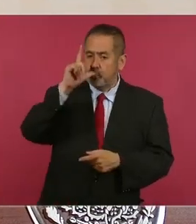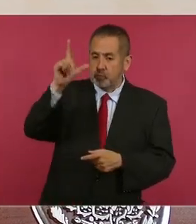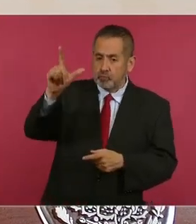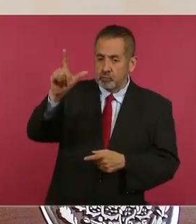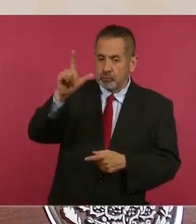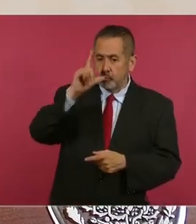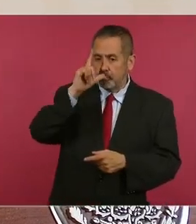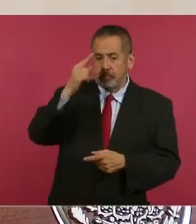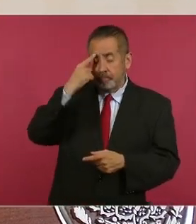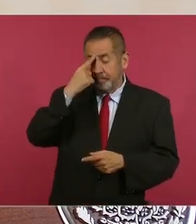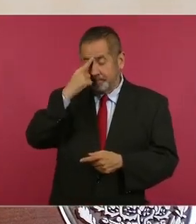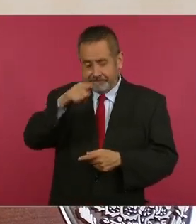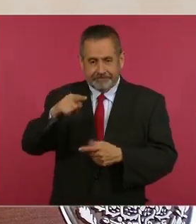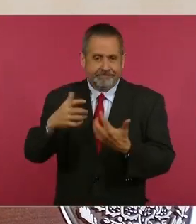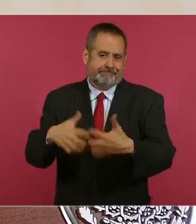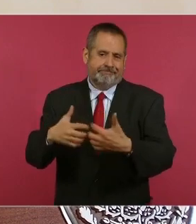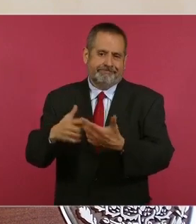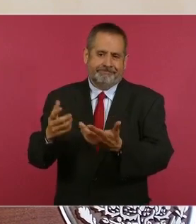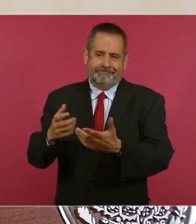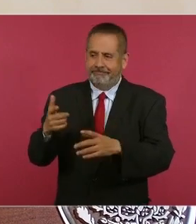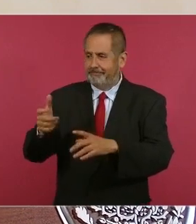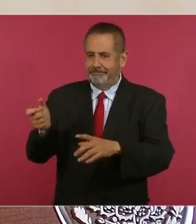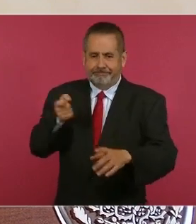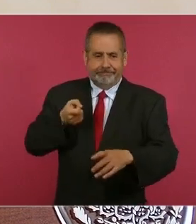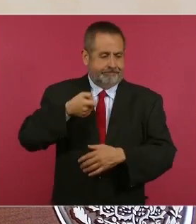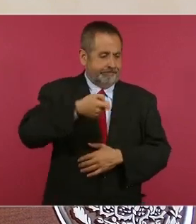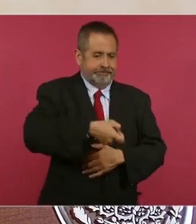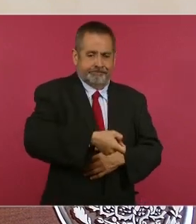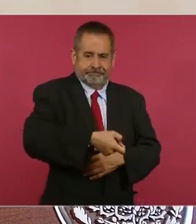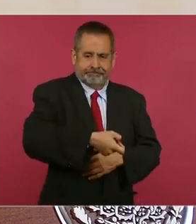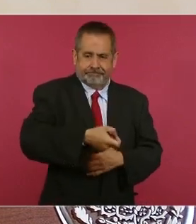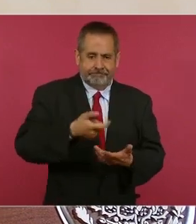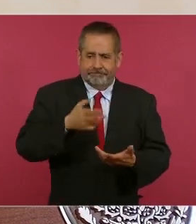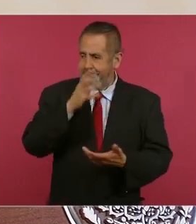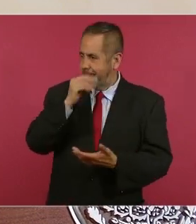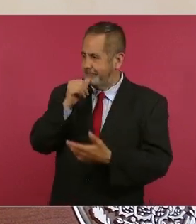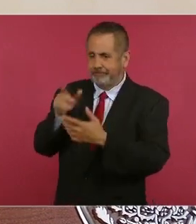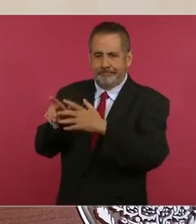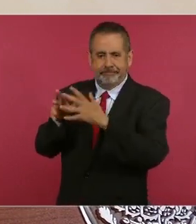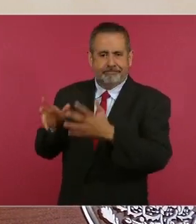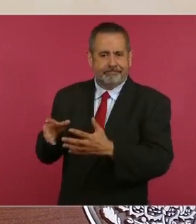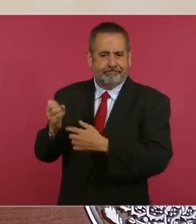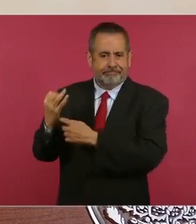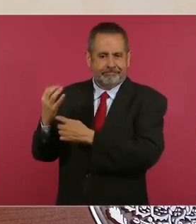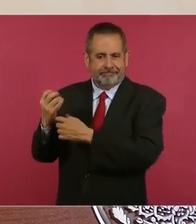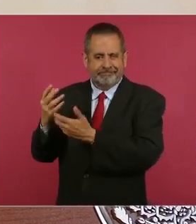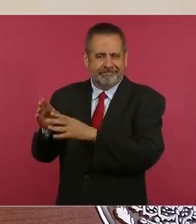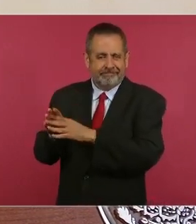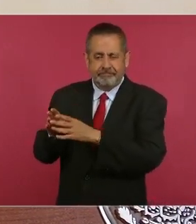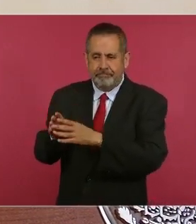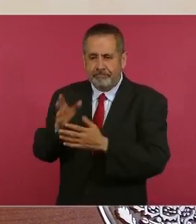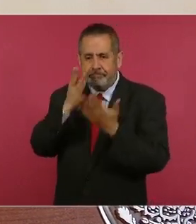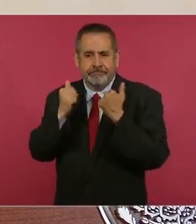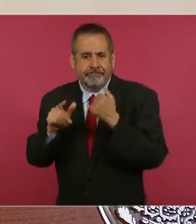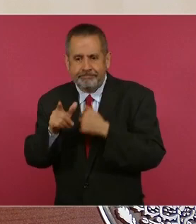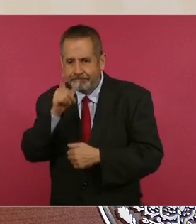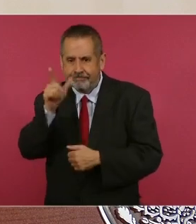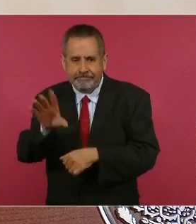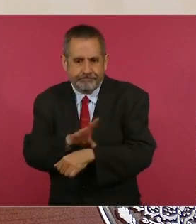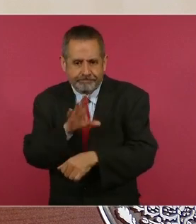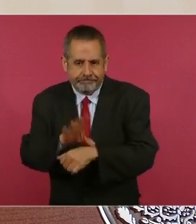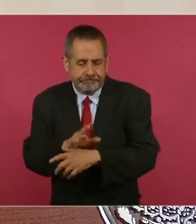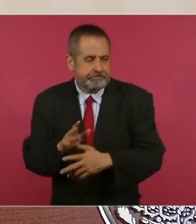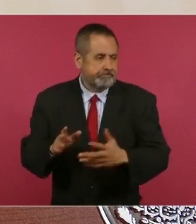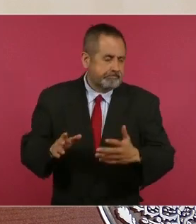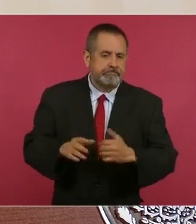que funcionen las gasolineras. Entonces, es mejor que todo el